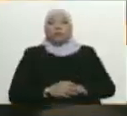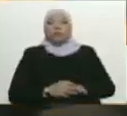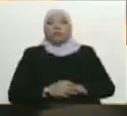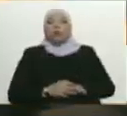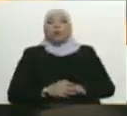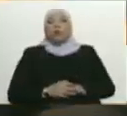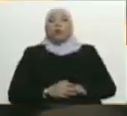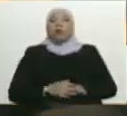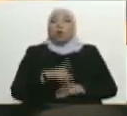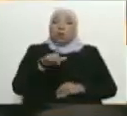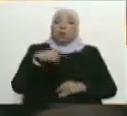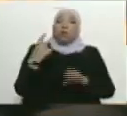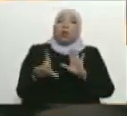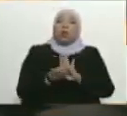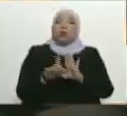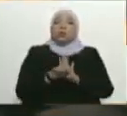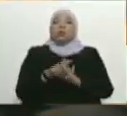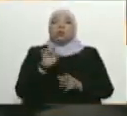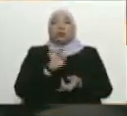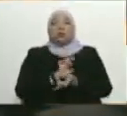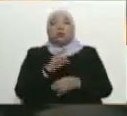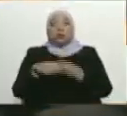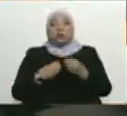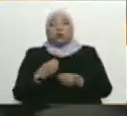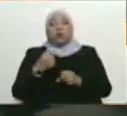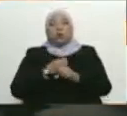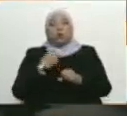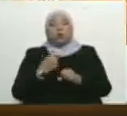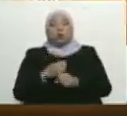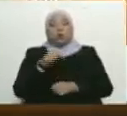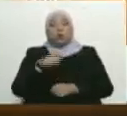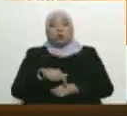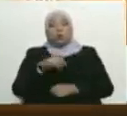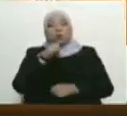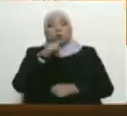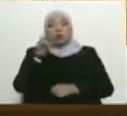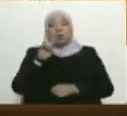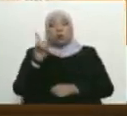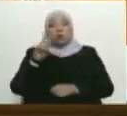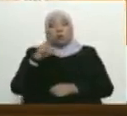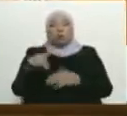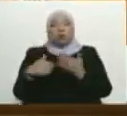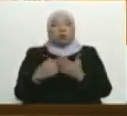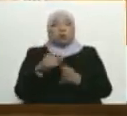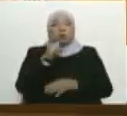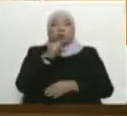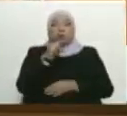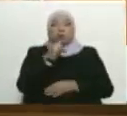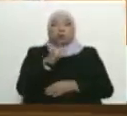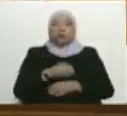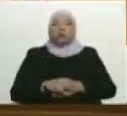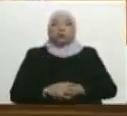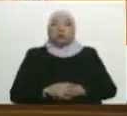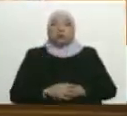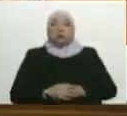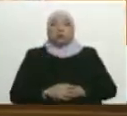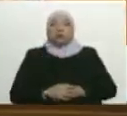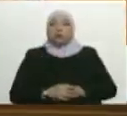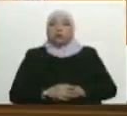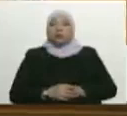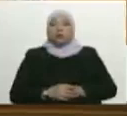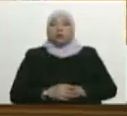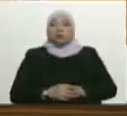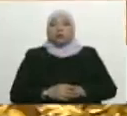por supuesto a través de la ley de extinción de dominio como un complemento para ello de manera patrimonial a quienes incurren en este tipo de delitos. Quienes